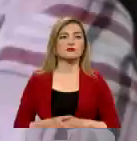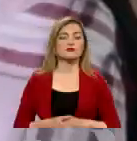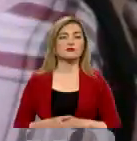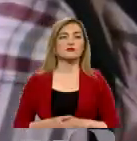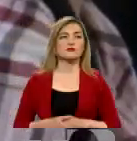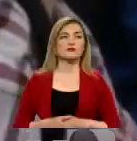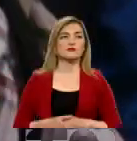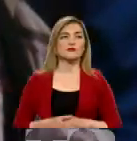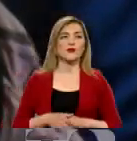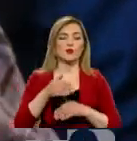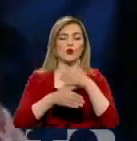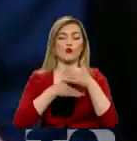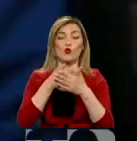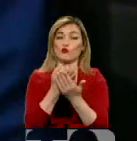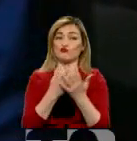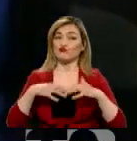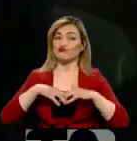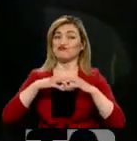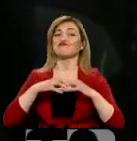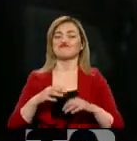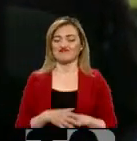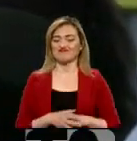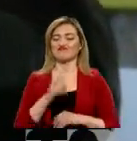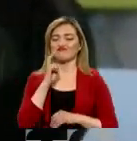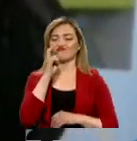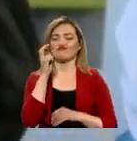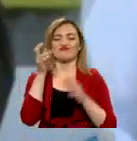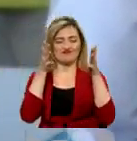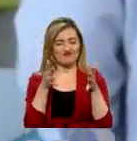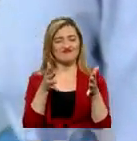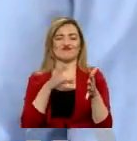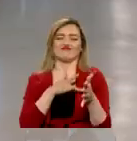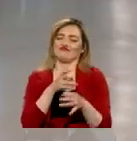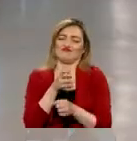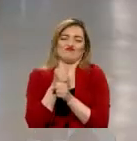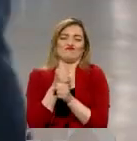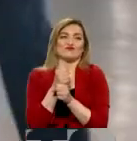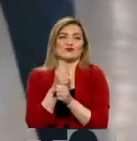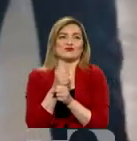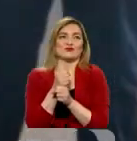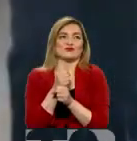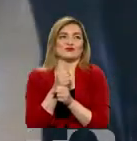paulatina, estableciendo las medidas necesarias para que los turistas que visiten las islas se sientan seguros y